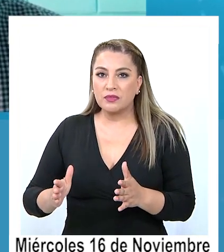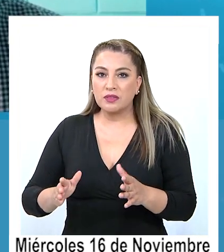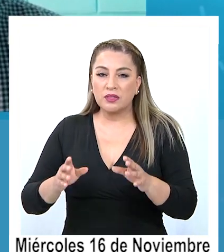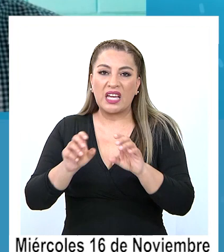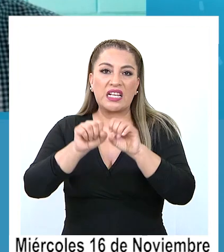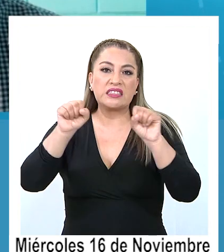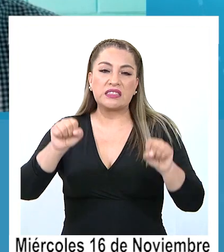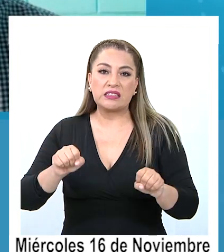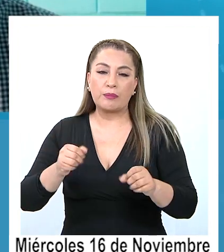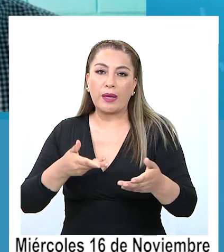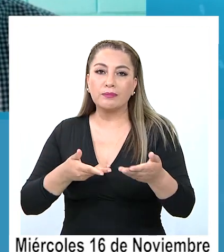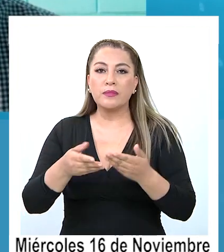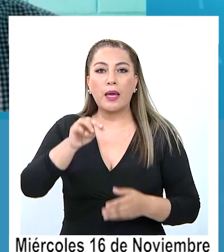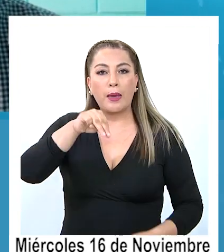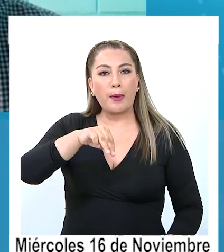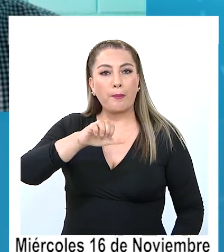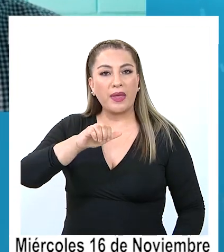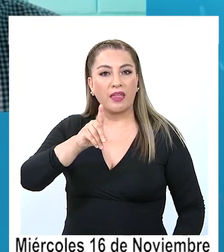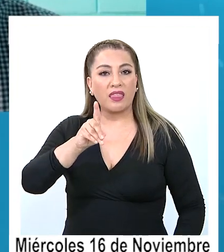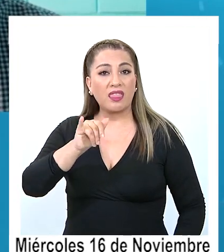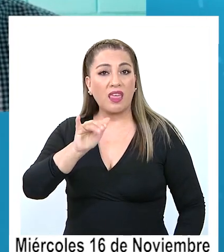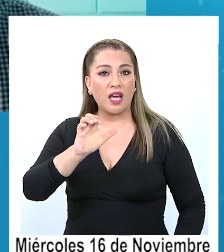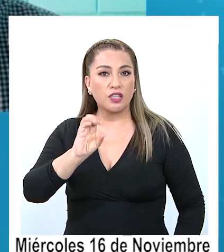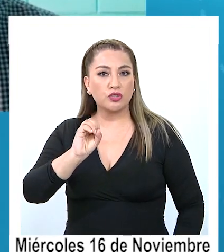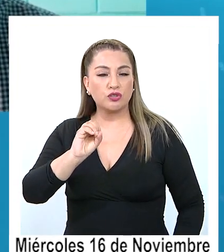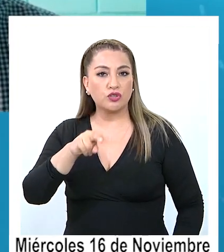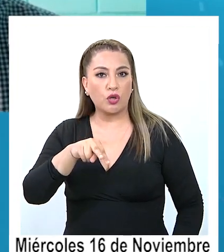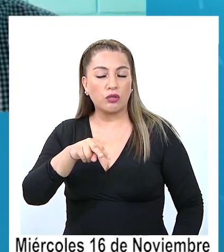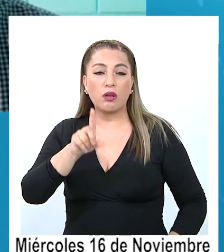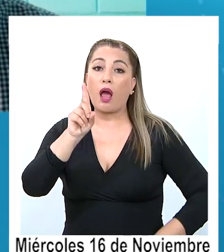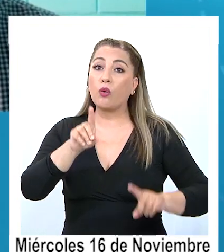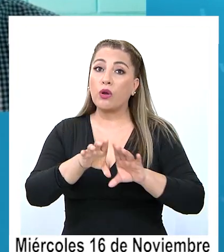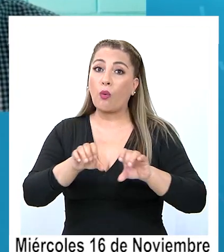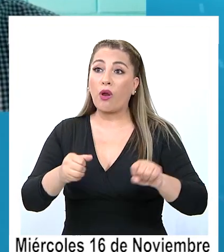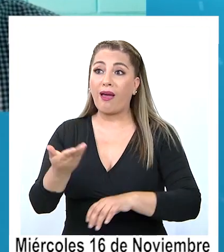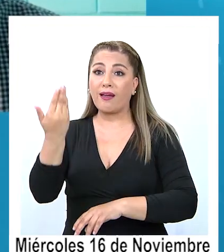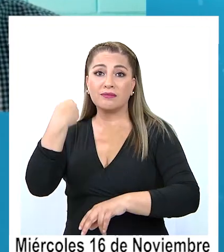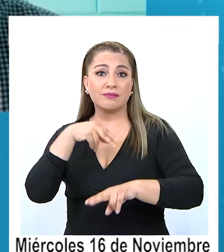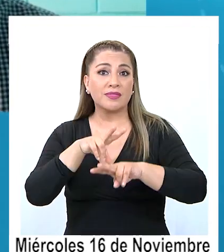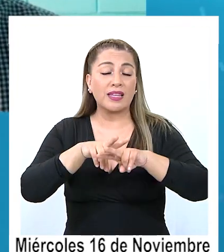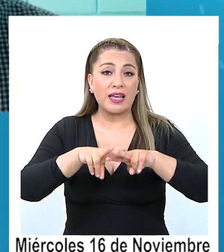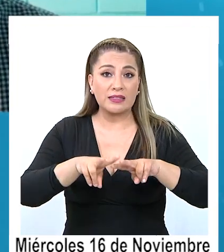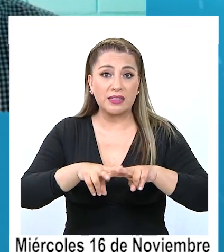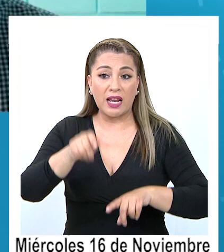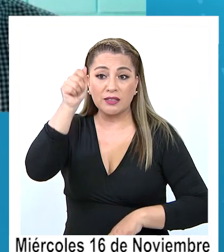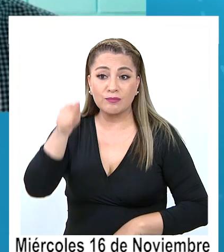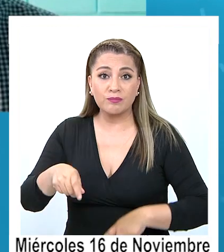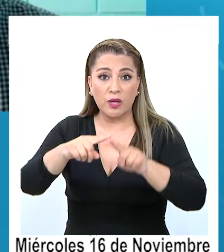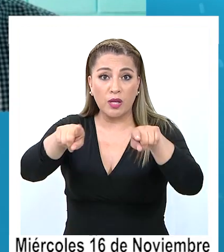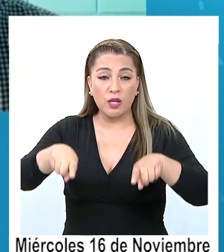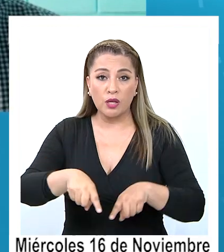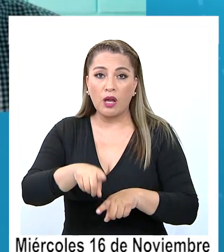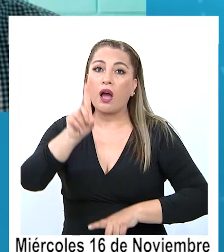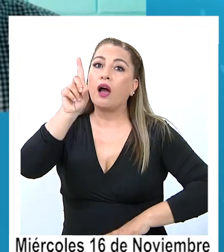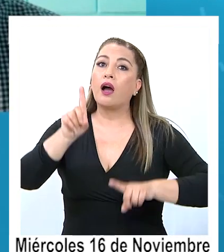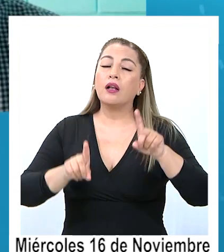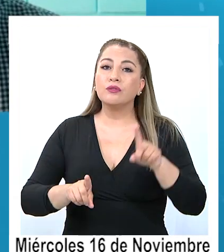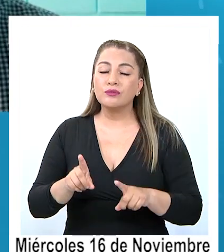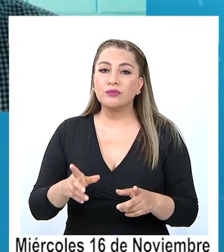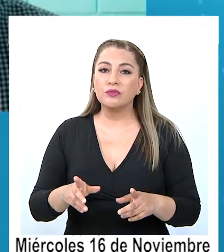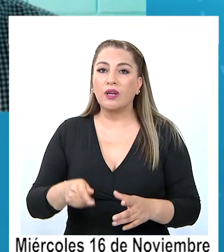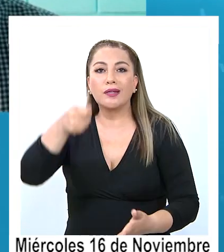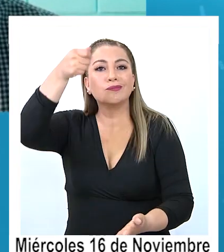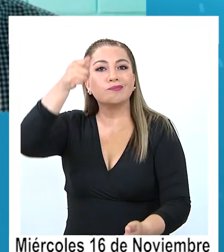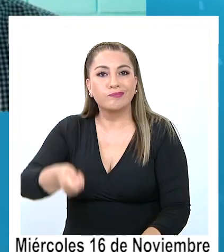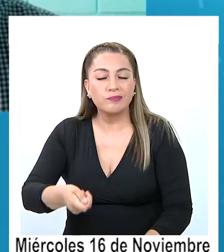de mediación familiar, ya sea por un acuerdo que hayan logrado en el tribunal o en alguna causa donde se haya dictado